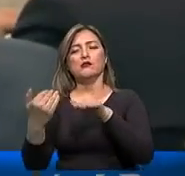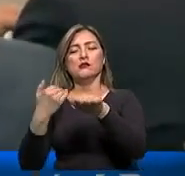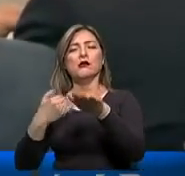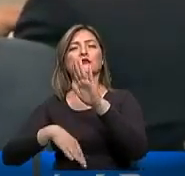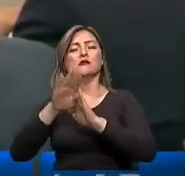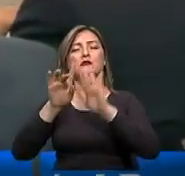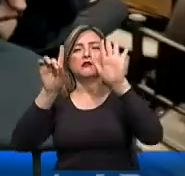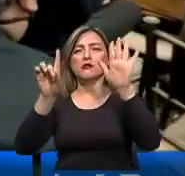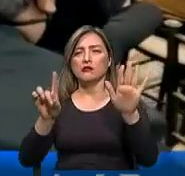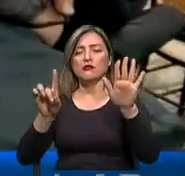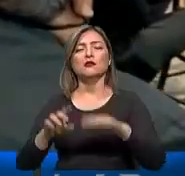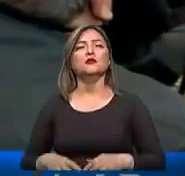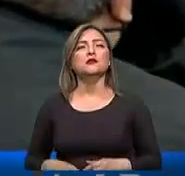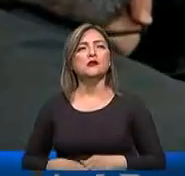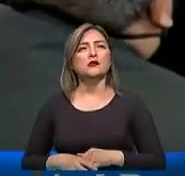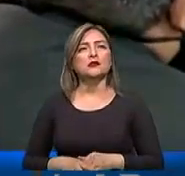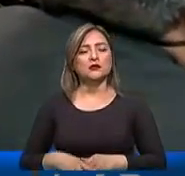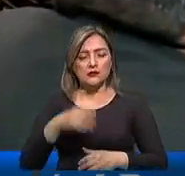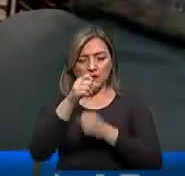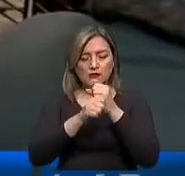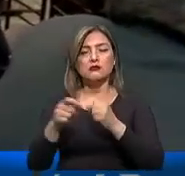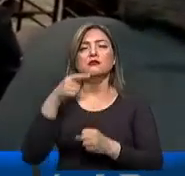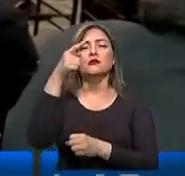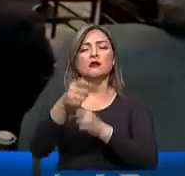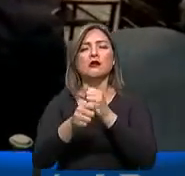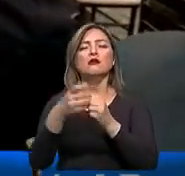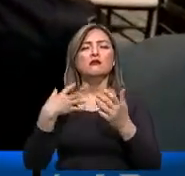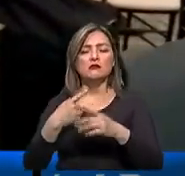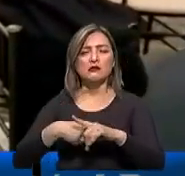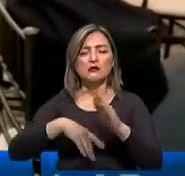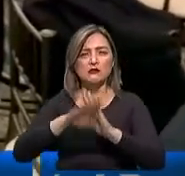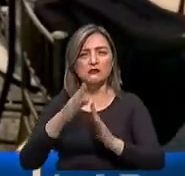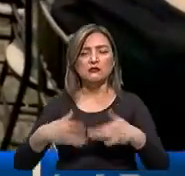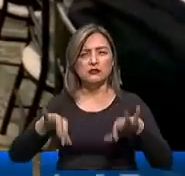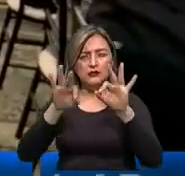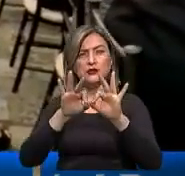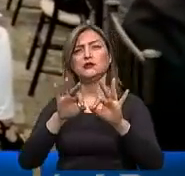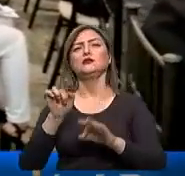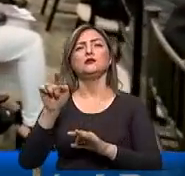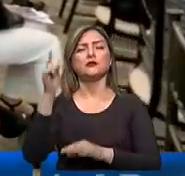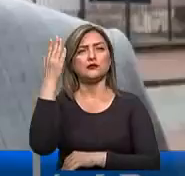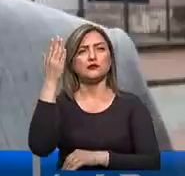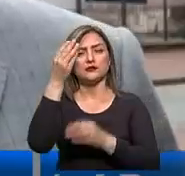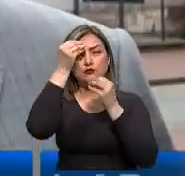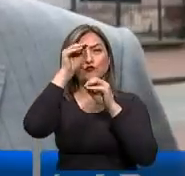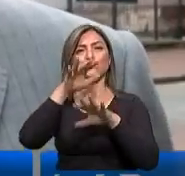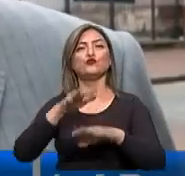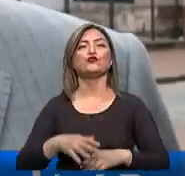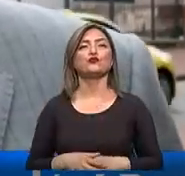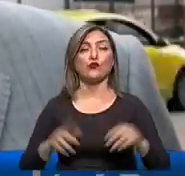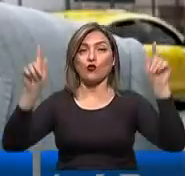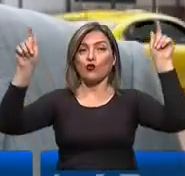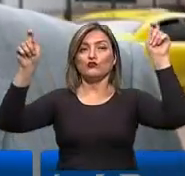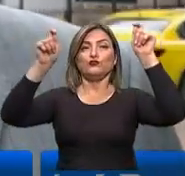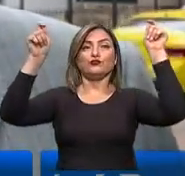de 6 carriles. En lo que resta del año y el próximo, serán trascendentales para la ciudad, enfatizó el alcalde de Cuenca. Las